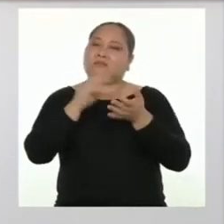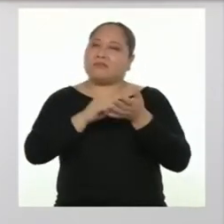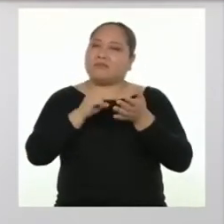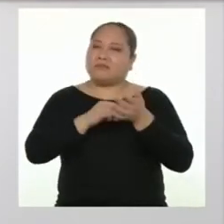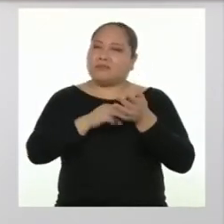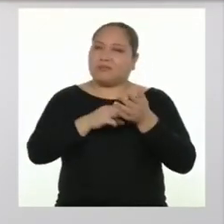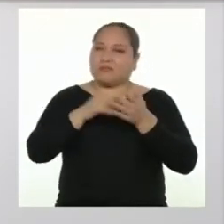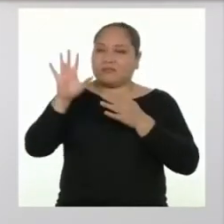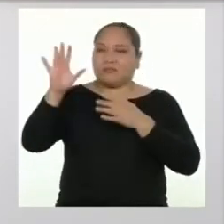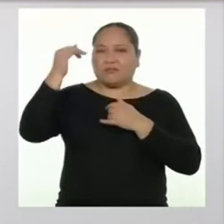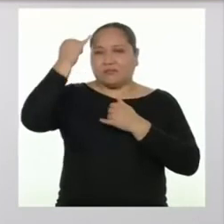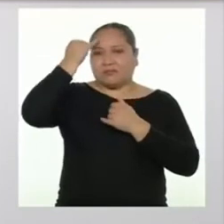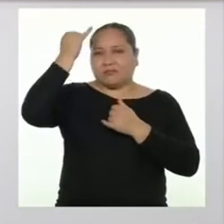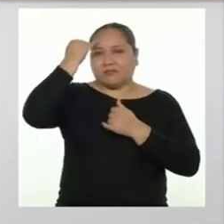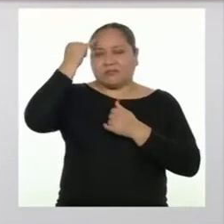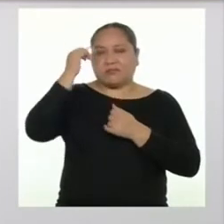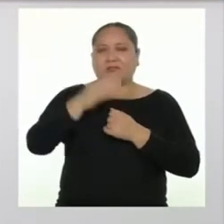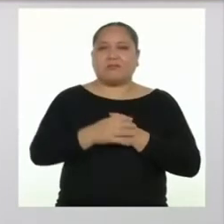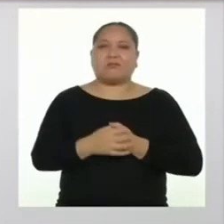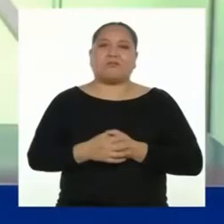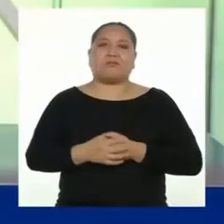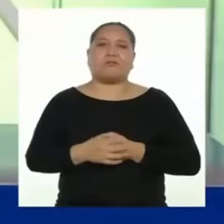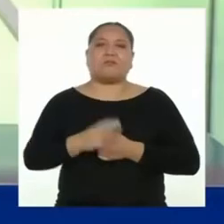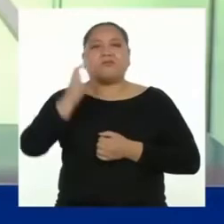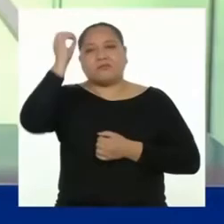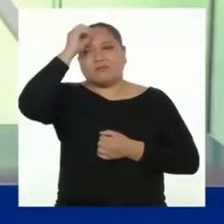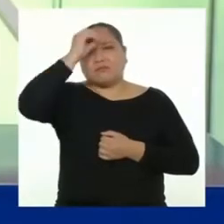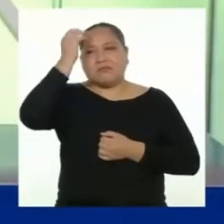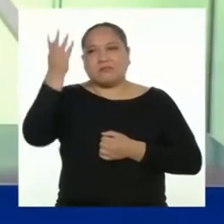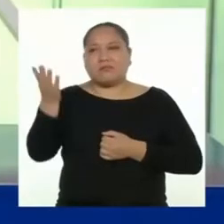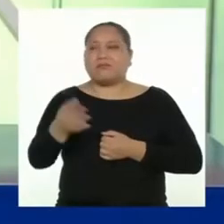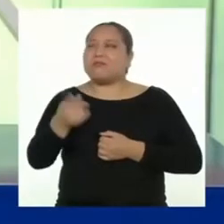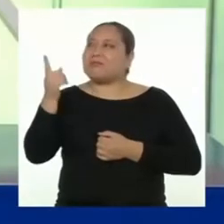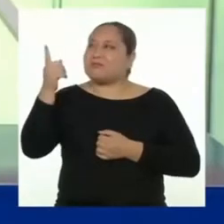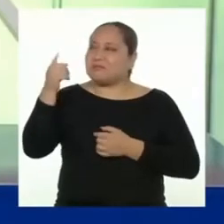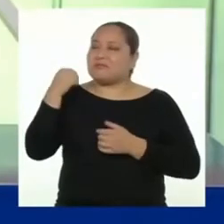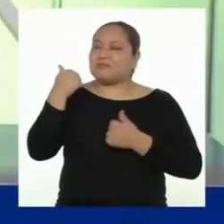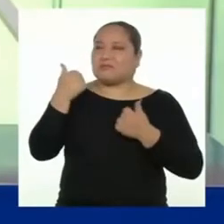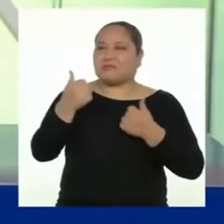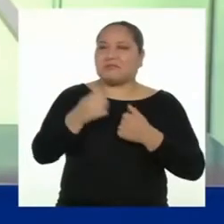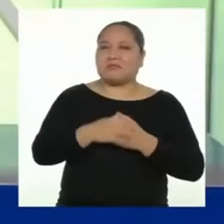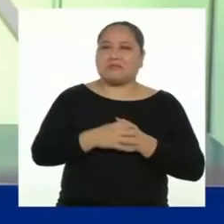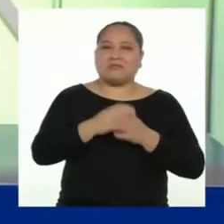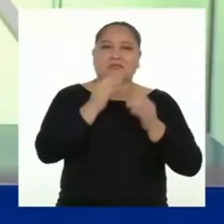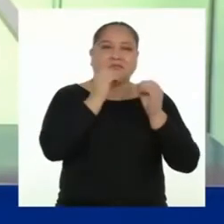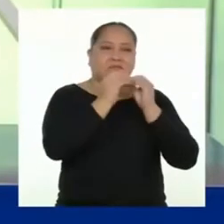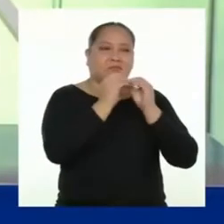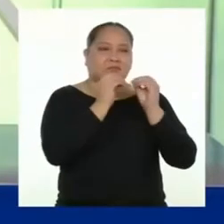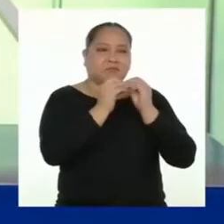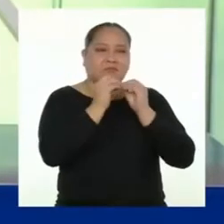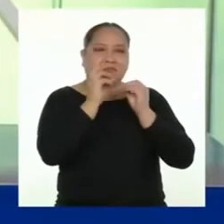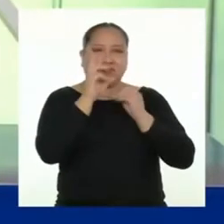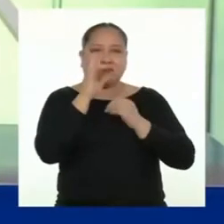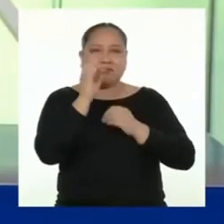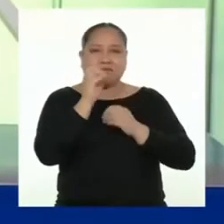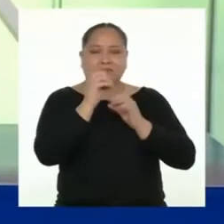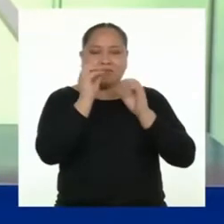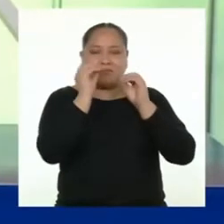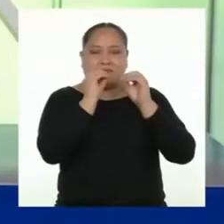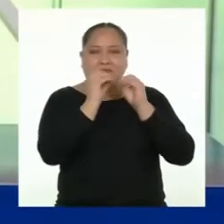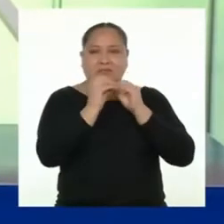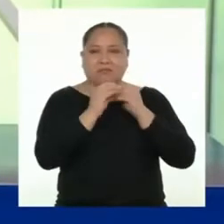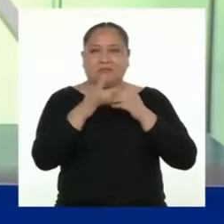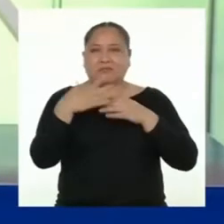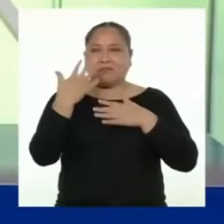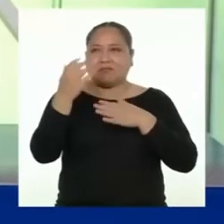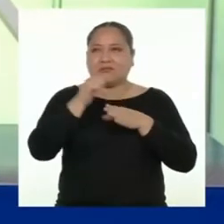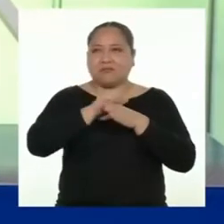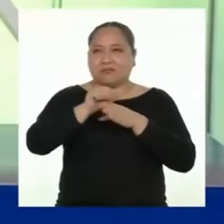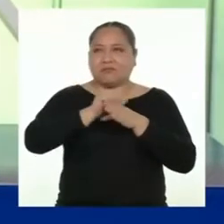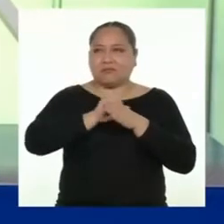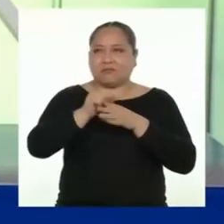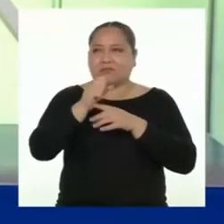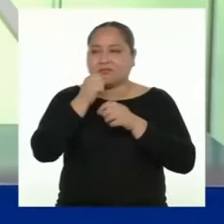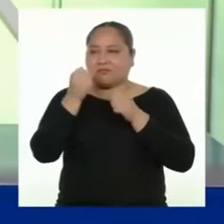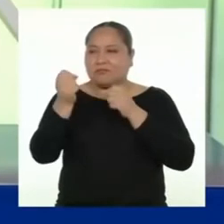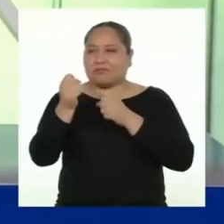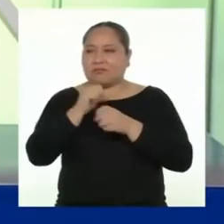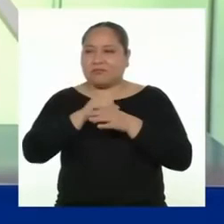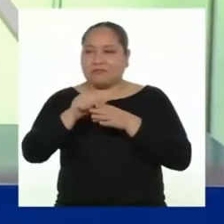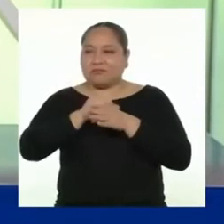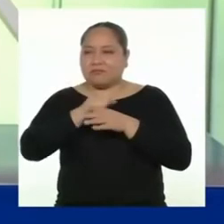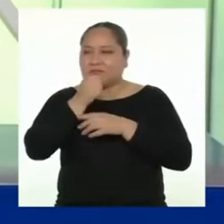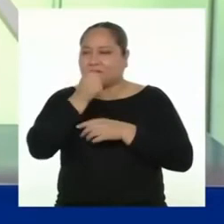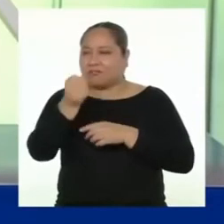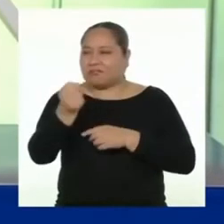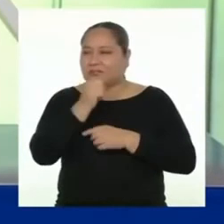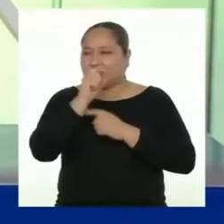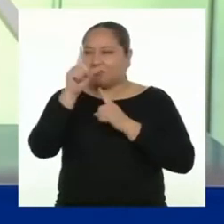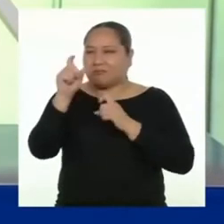poco más sus ideas o puntos de vista. Eso haremos. Rebot y yo vamos a revisar las preguntas y luego ensayaremos la entrevista.